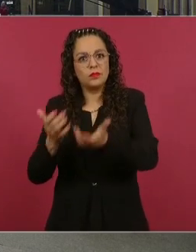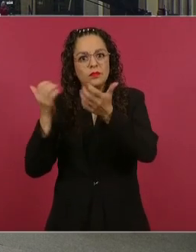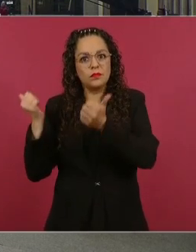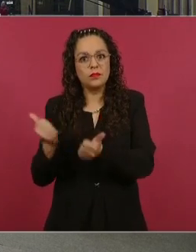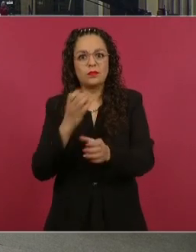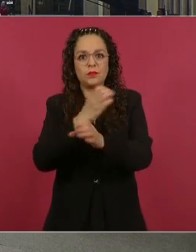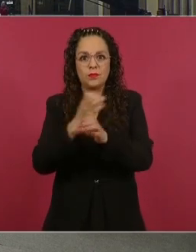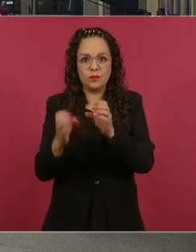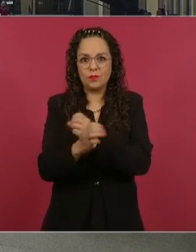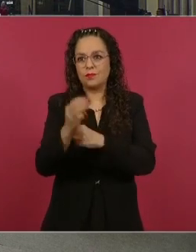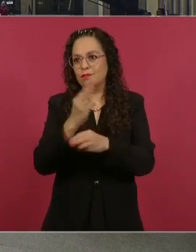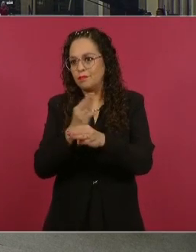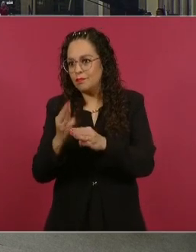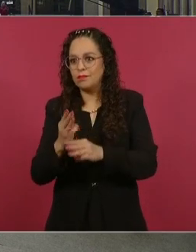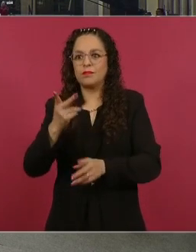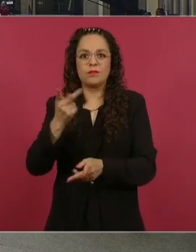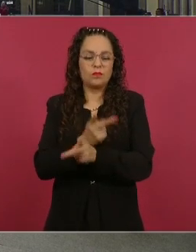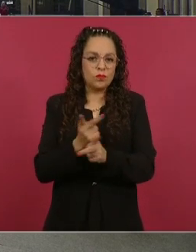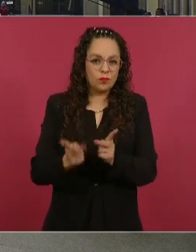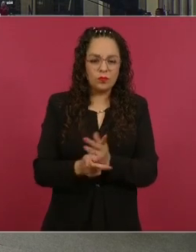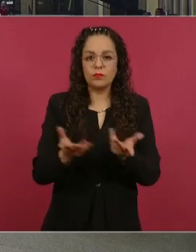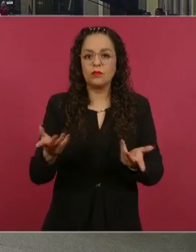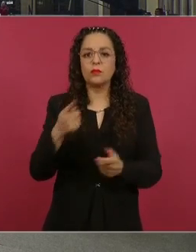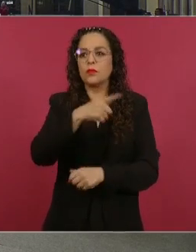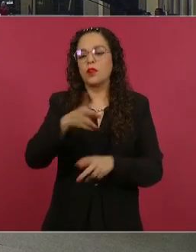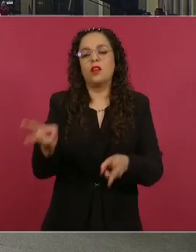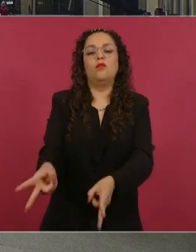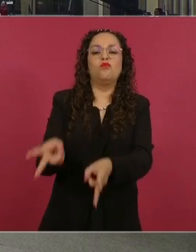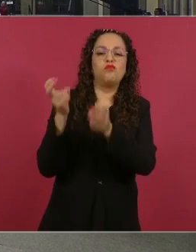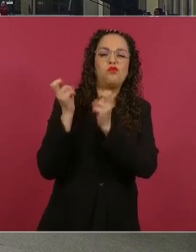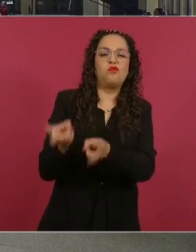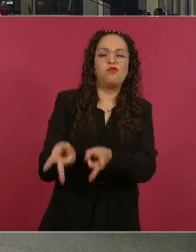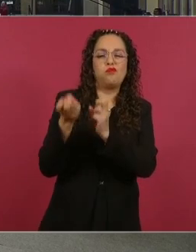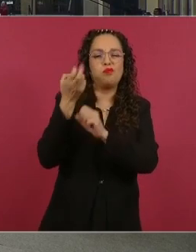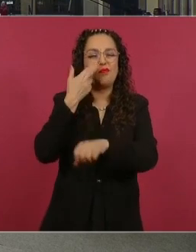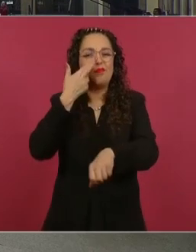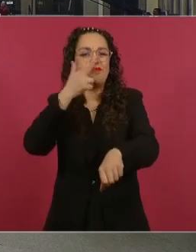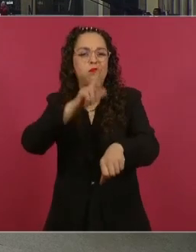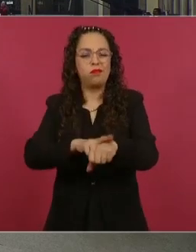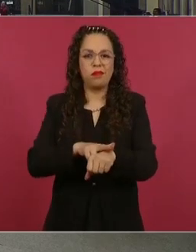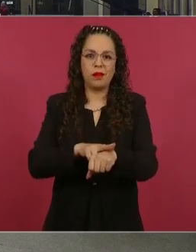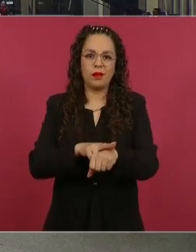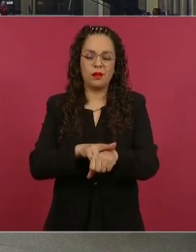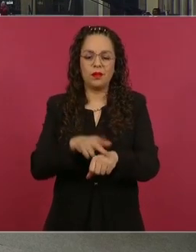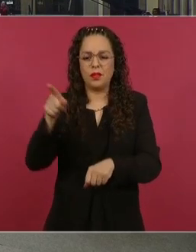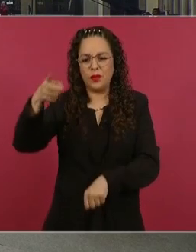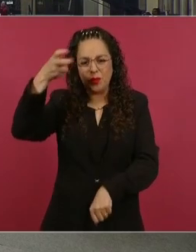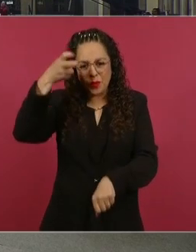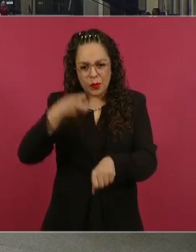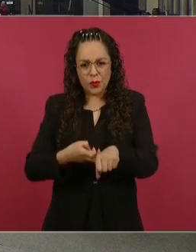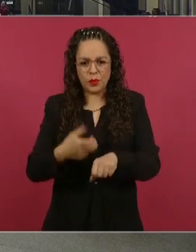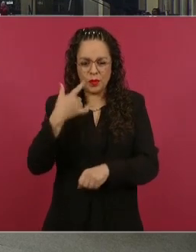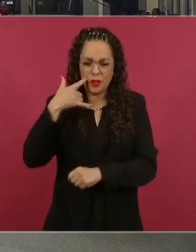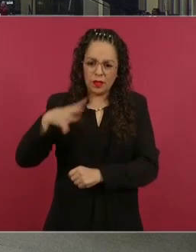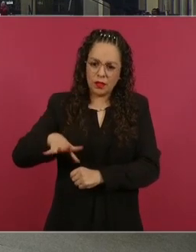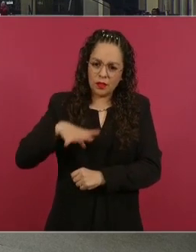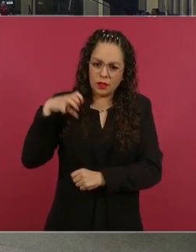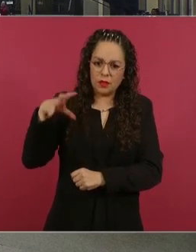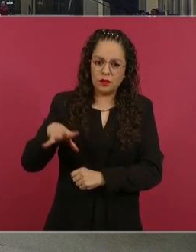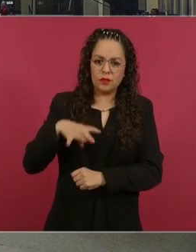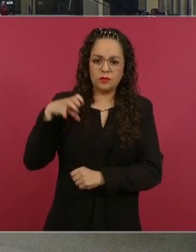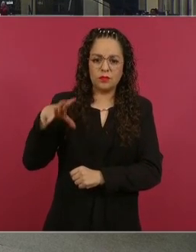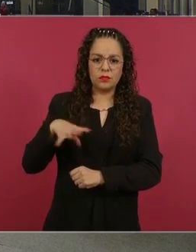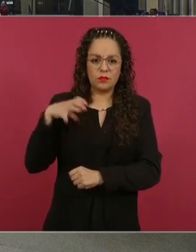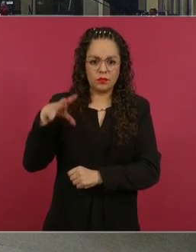unidades. Entonces, algo está pasando, o sea, usted está poniendo todo su empeño en cubrir las